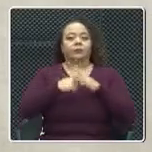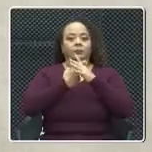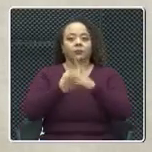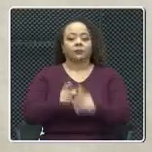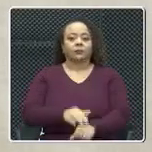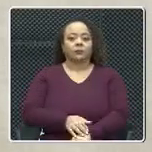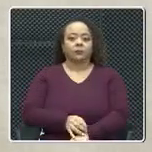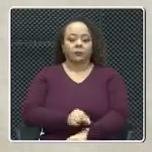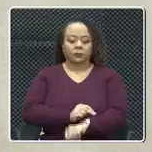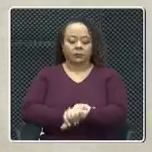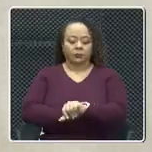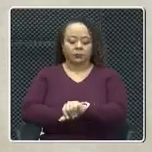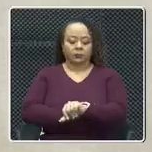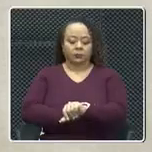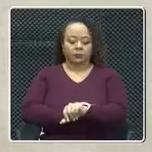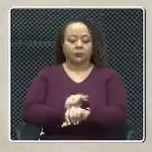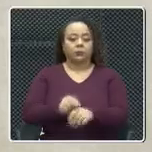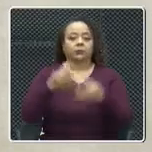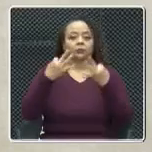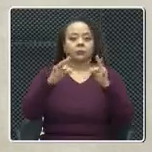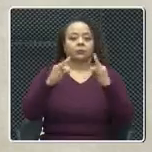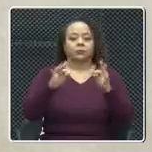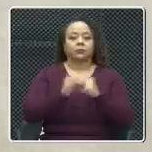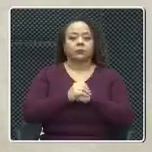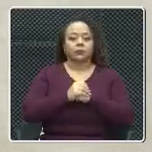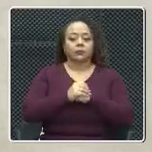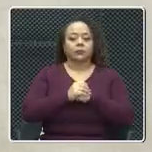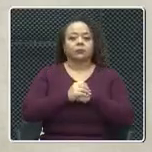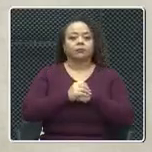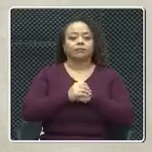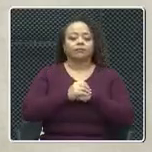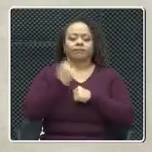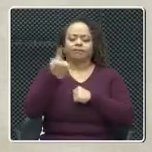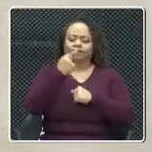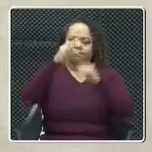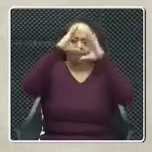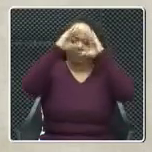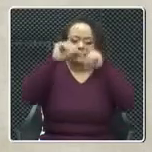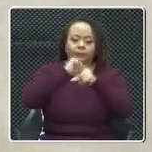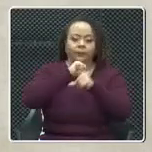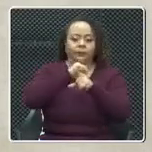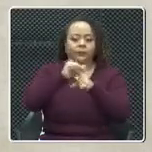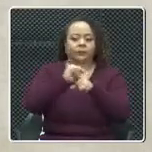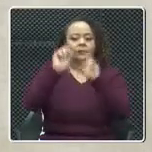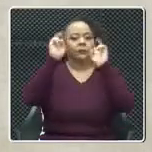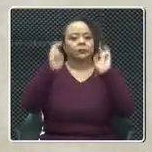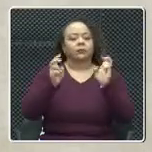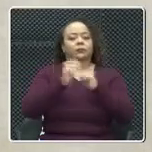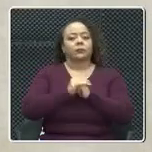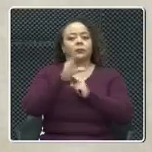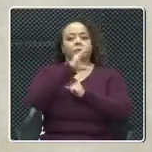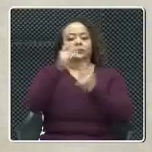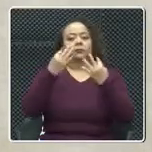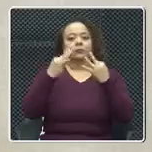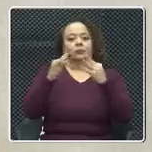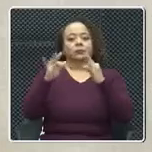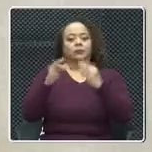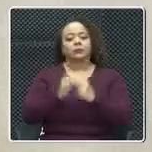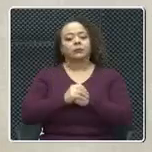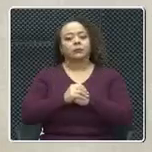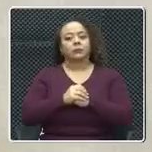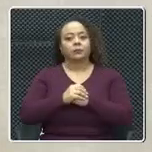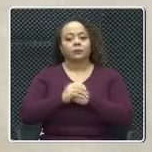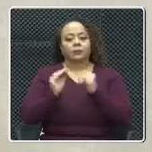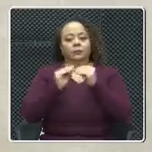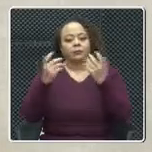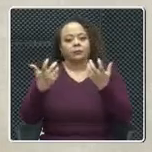¿verdad? Hemos tenido o hemos tratado de estar informados, de uh-huh, capacitarnos en la materia y de tratar de ser